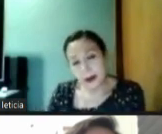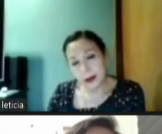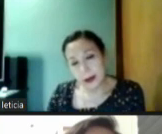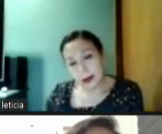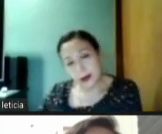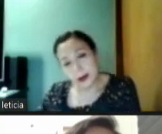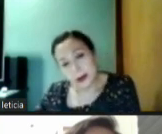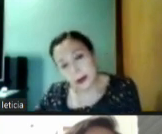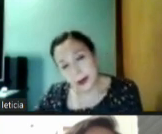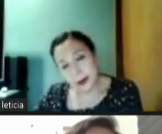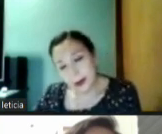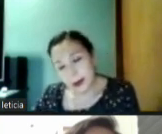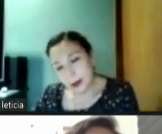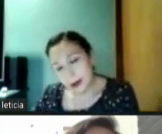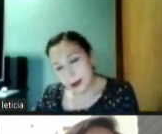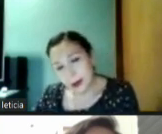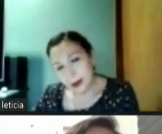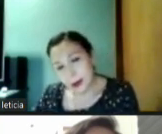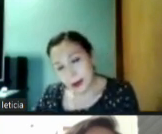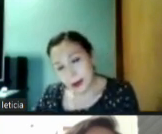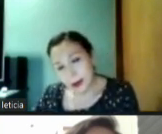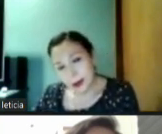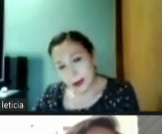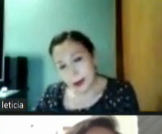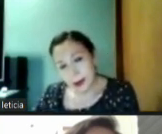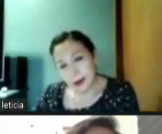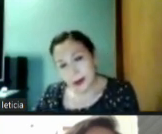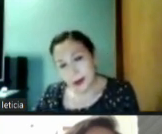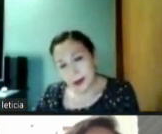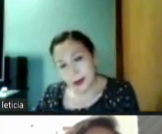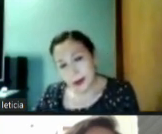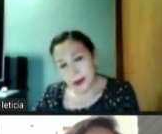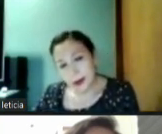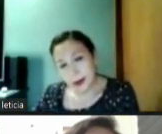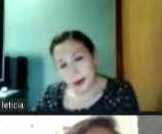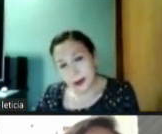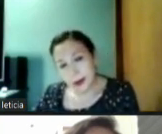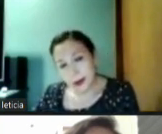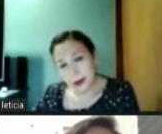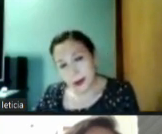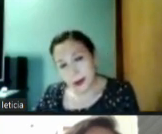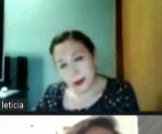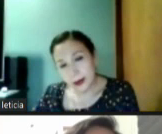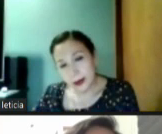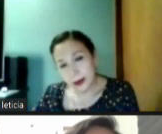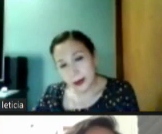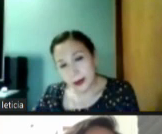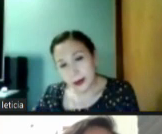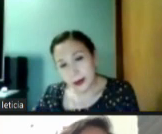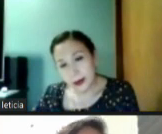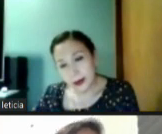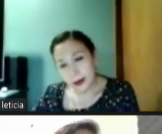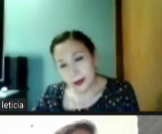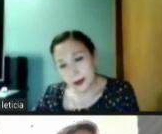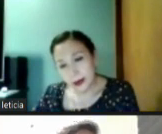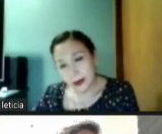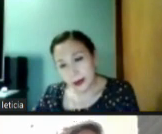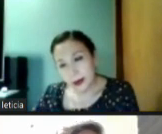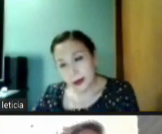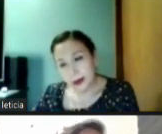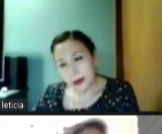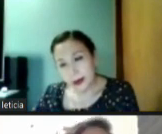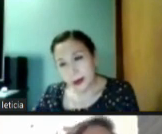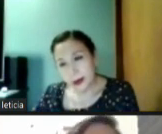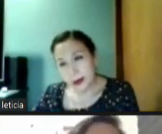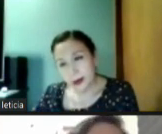en relación a la pandemia COVID-19. Es por ello que someto a consideración a este ayuntamiento el